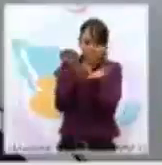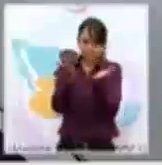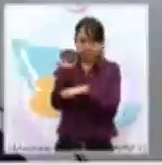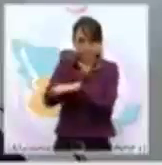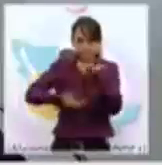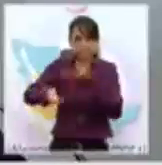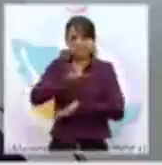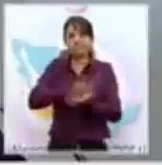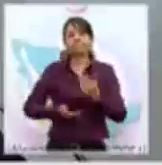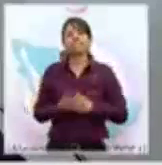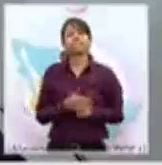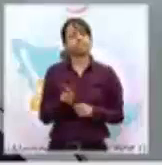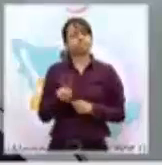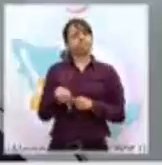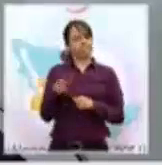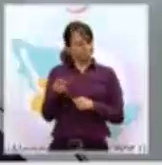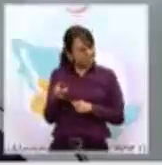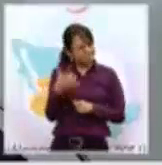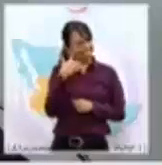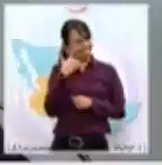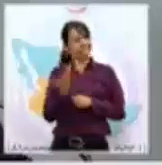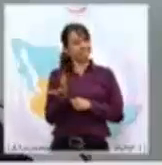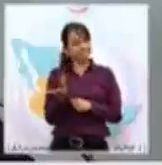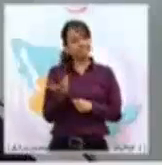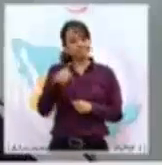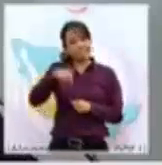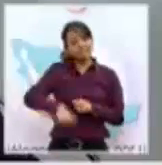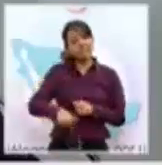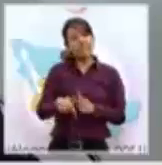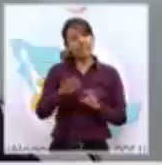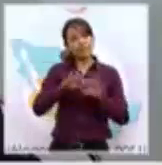que nuestro sistema educativo,